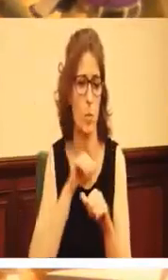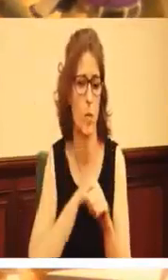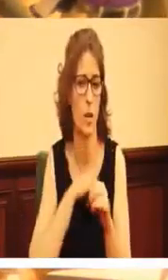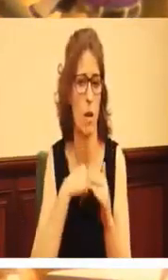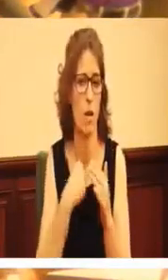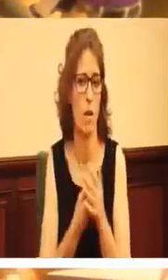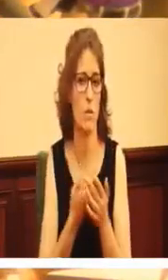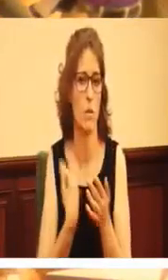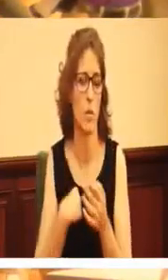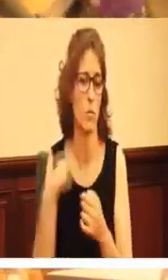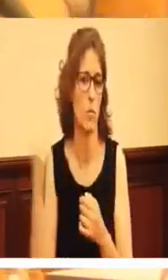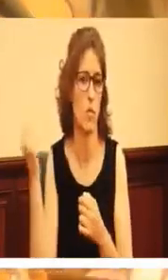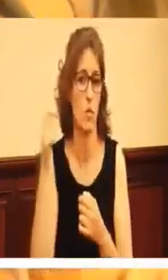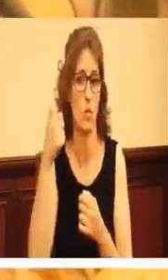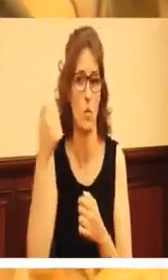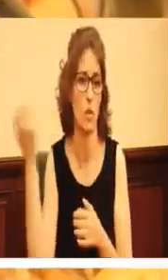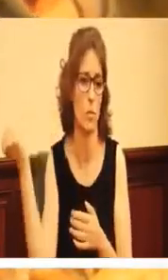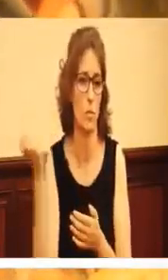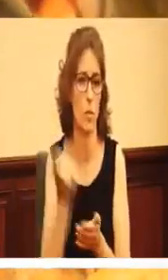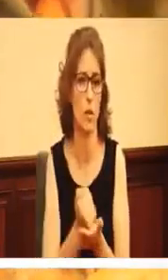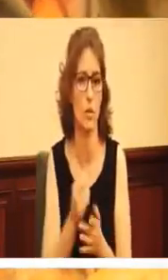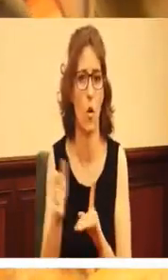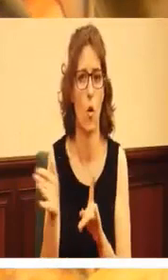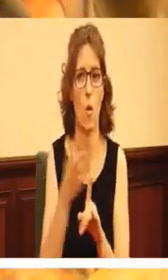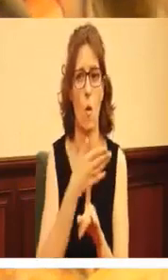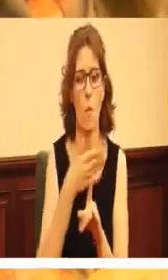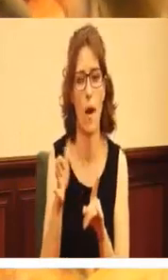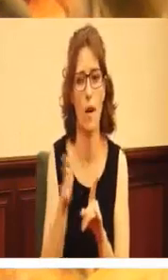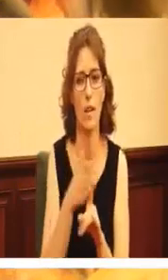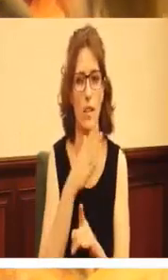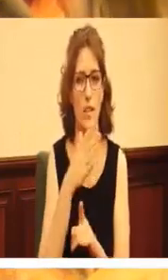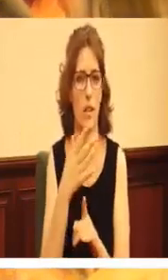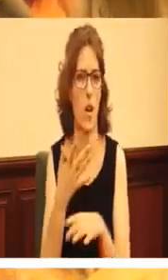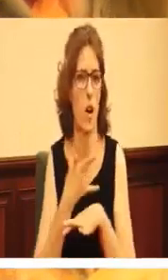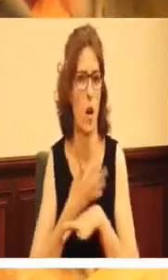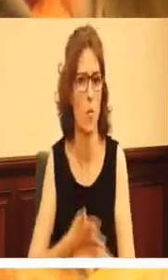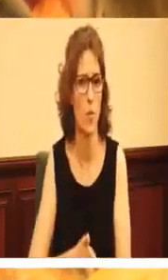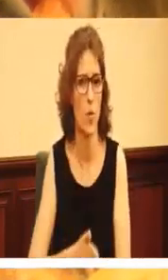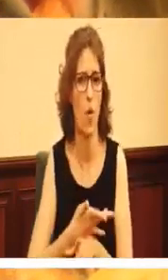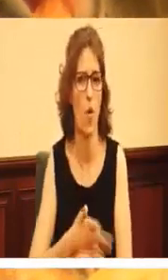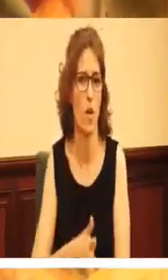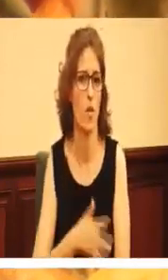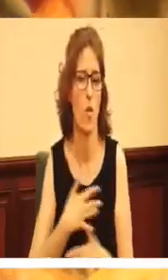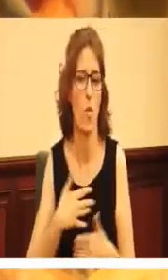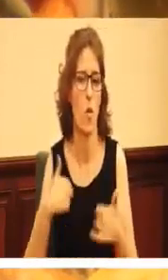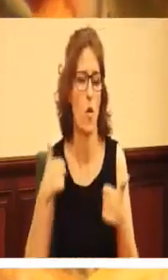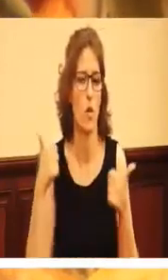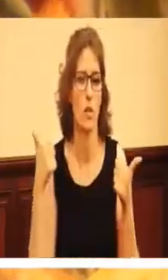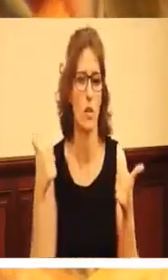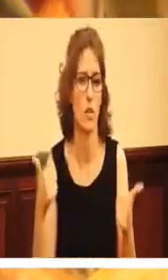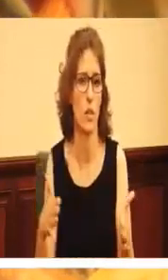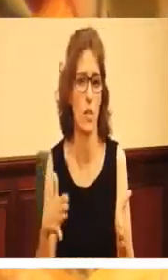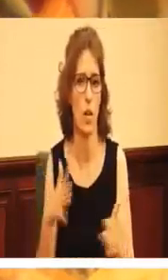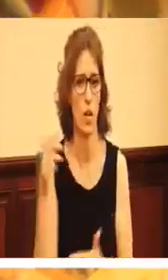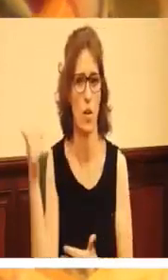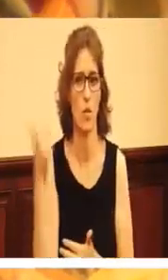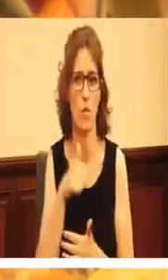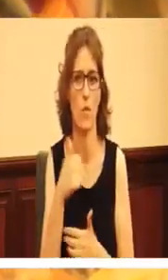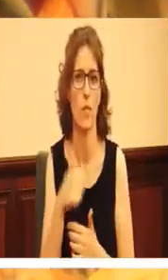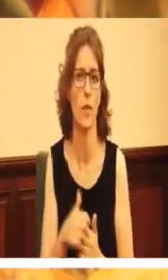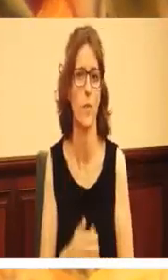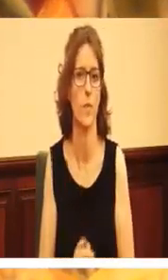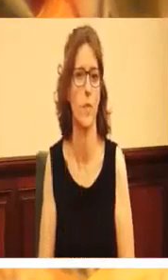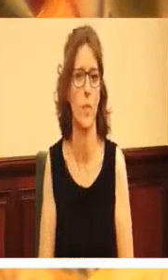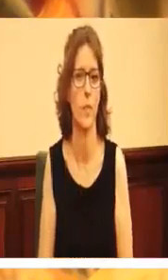la asesine o le dé una paliza o la viole o le haga lo que le dé la real gana